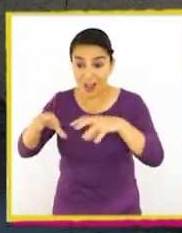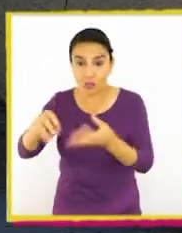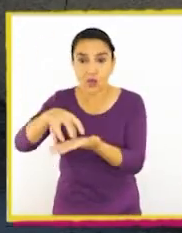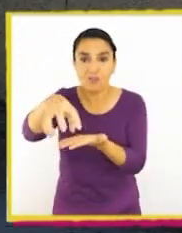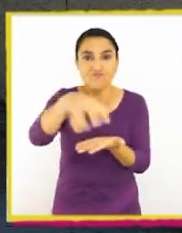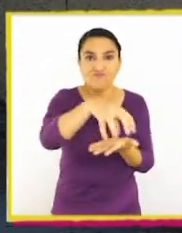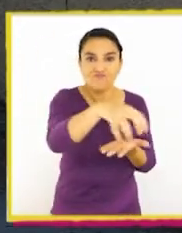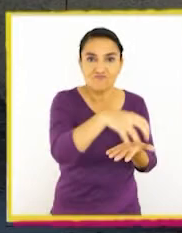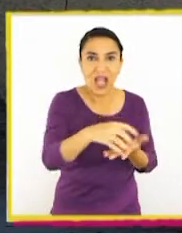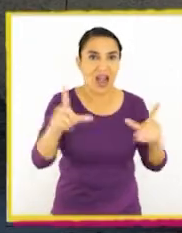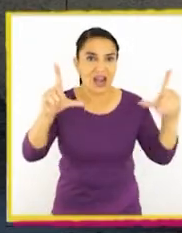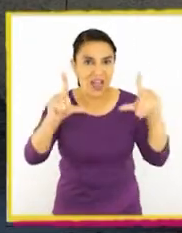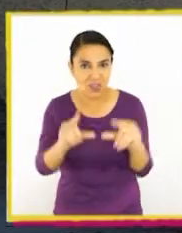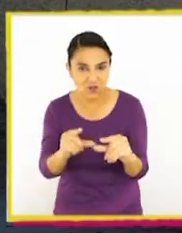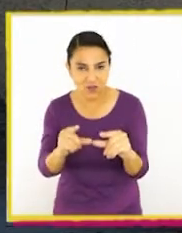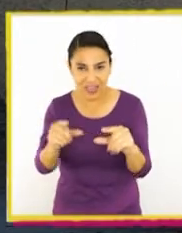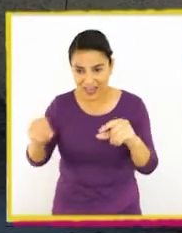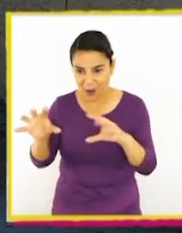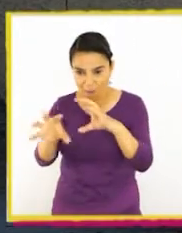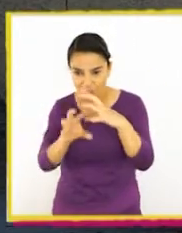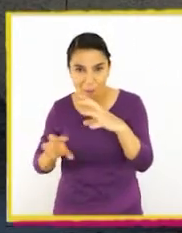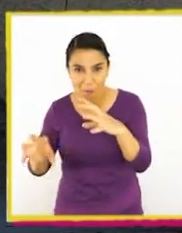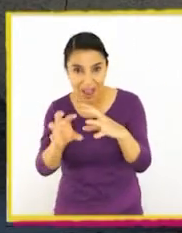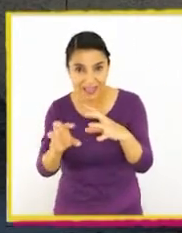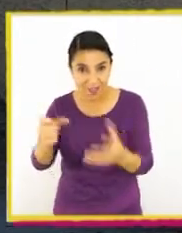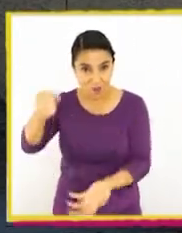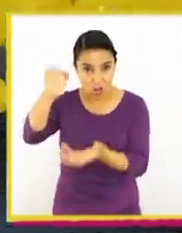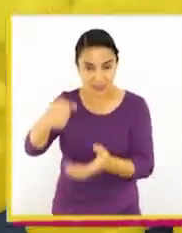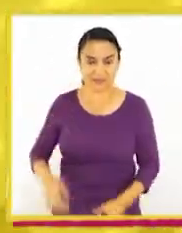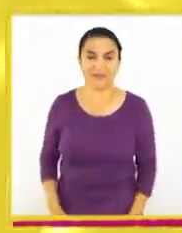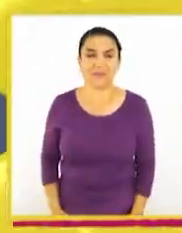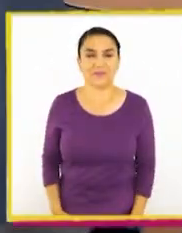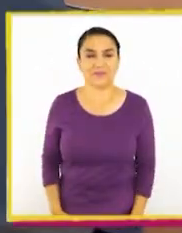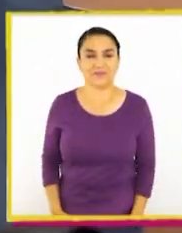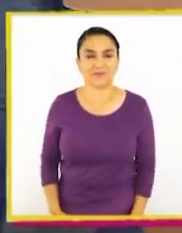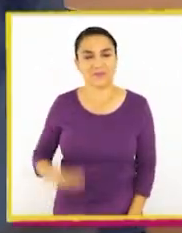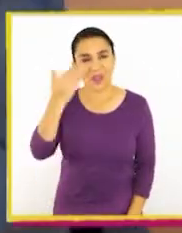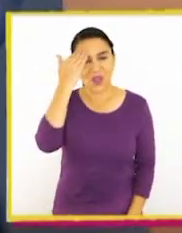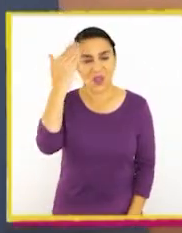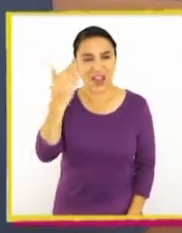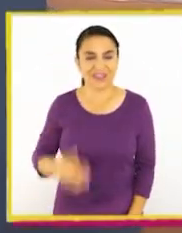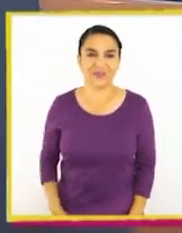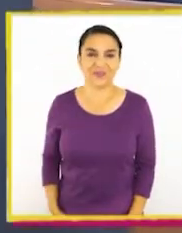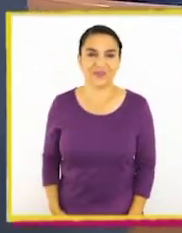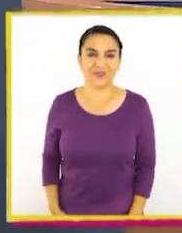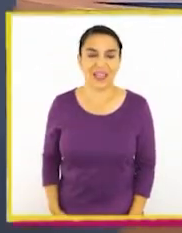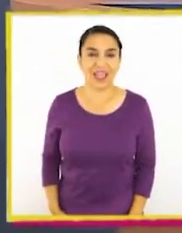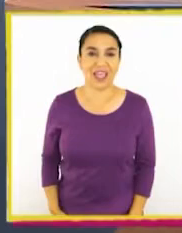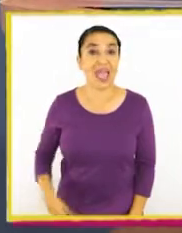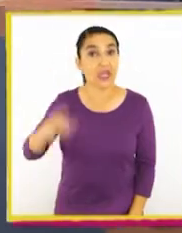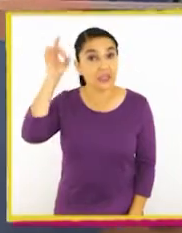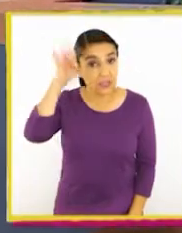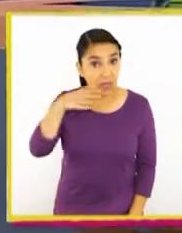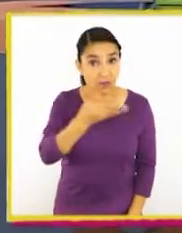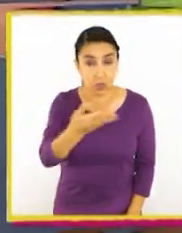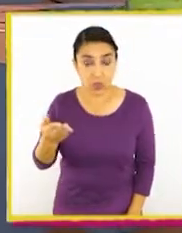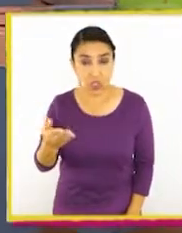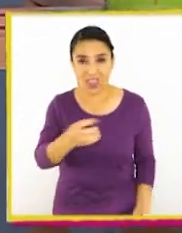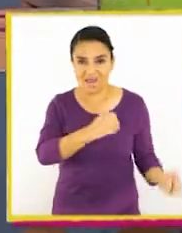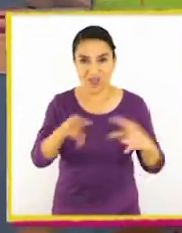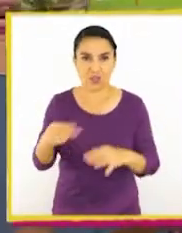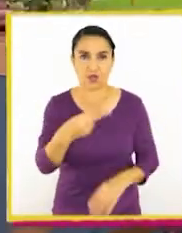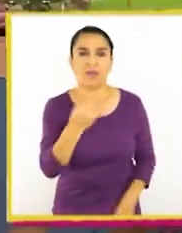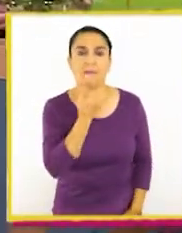basura y así reducir la masa de la bolsa. ¡Atentos! Hola. Como saben, la basura de